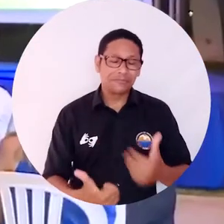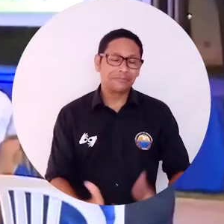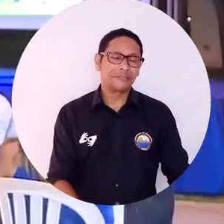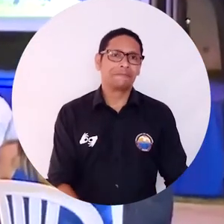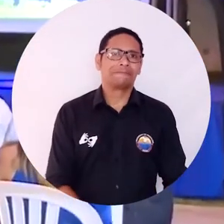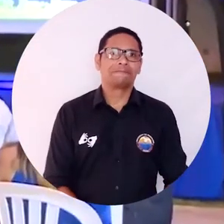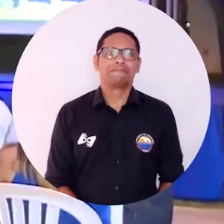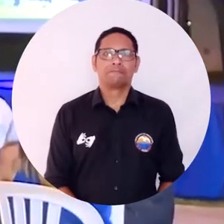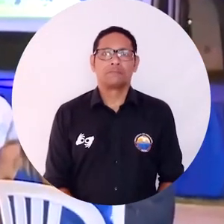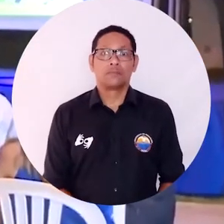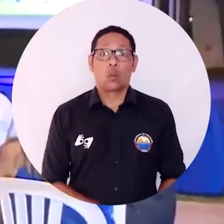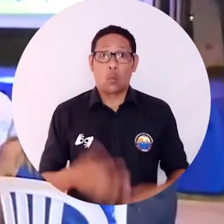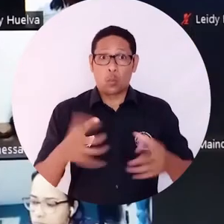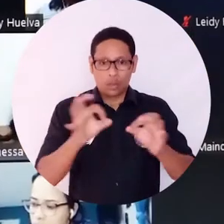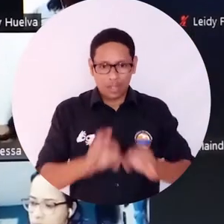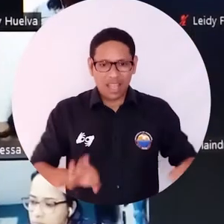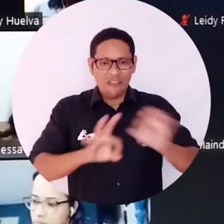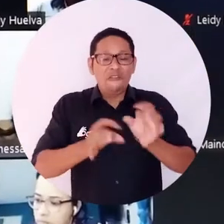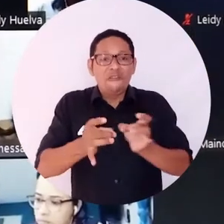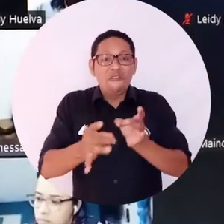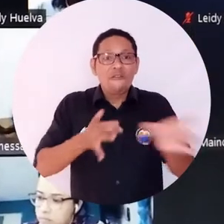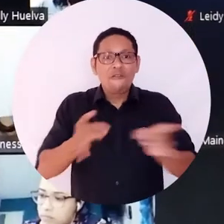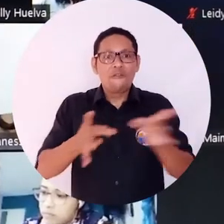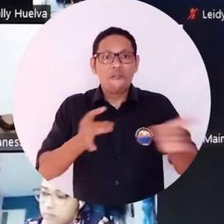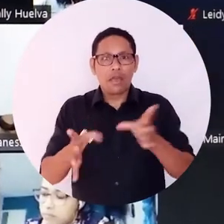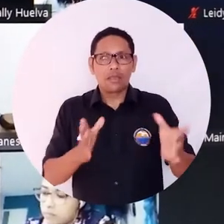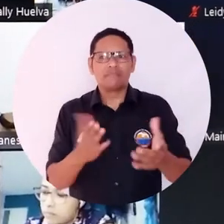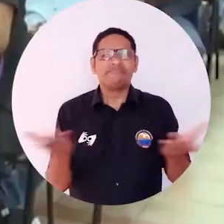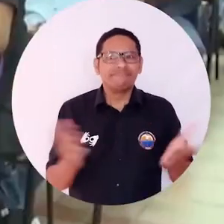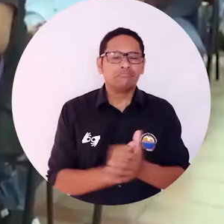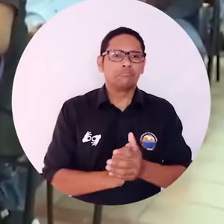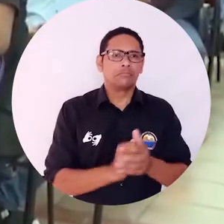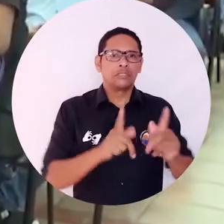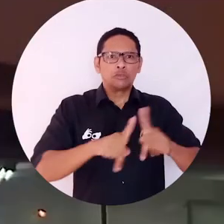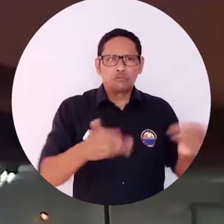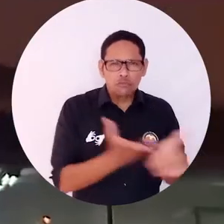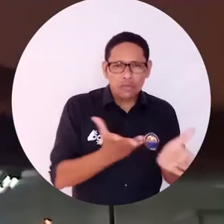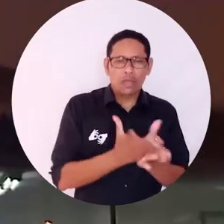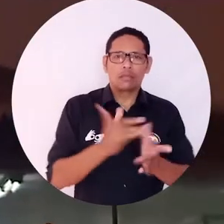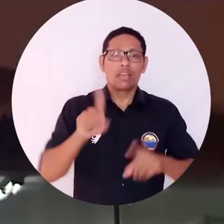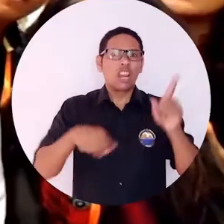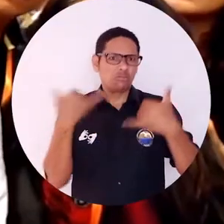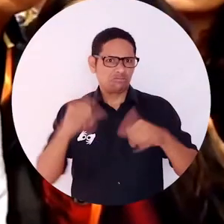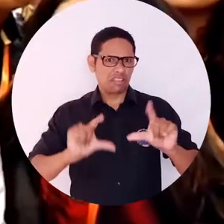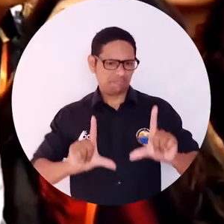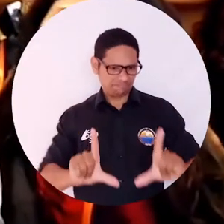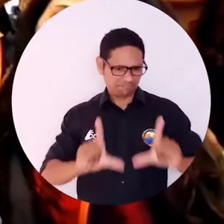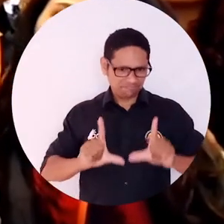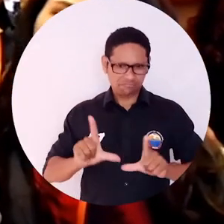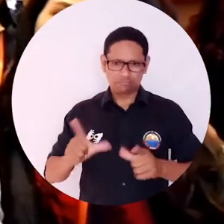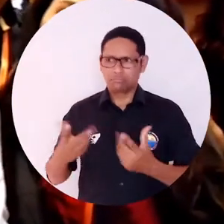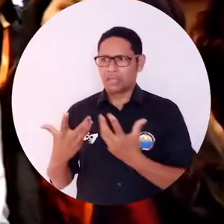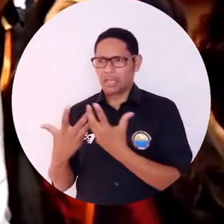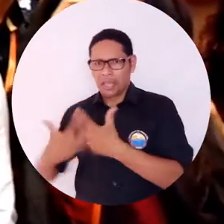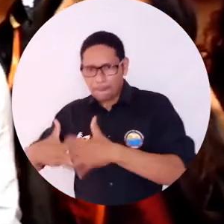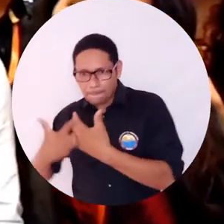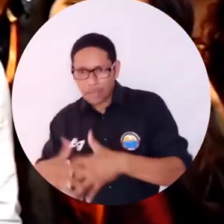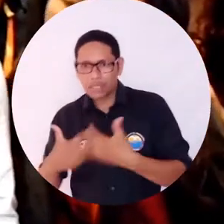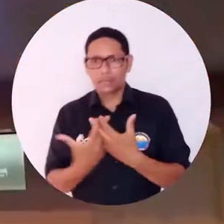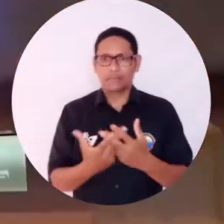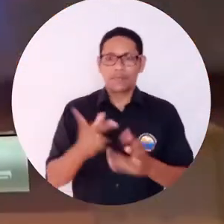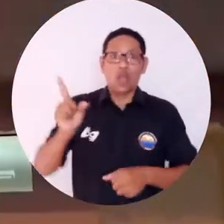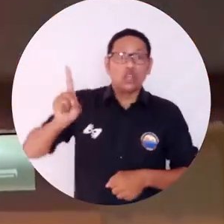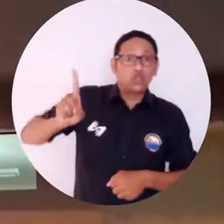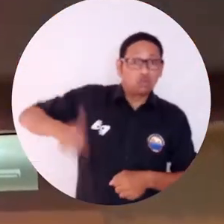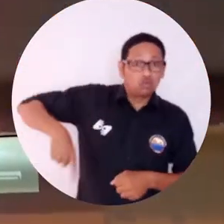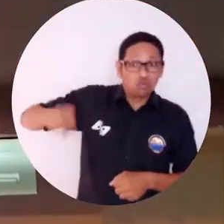esta importante fecha se cumplió con un evento virtual con estudiantes, graduados, docentes, empresarios, miembros de los Colegios Amigos del Turismo,